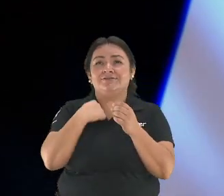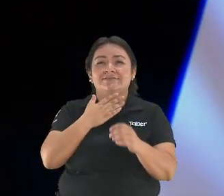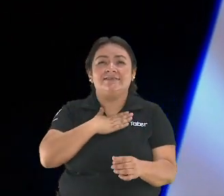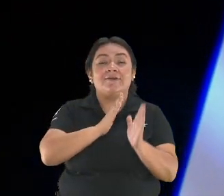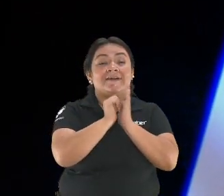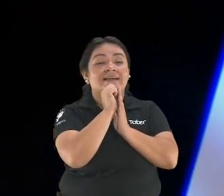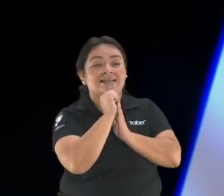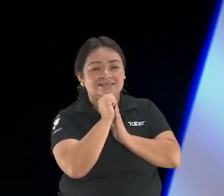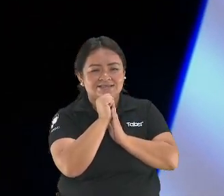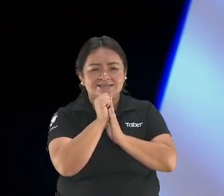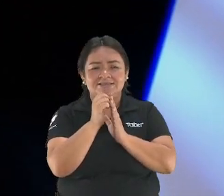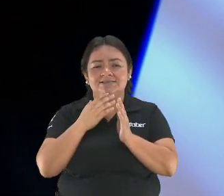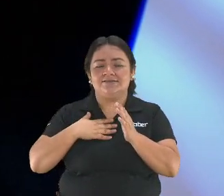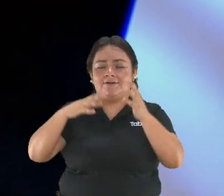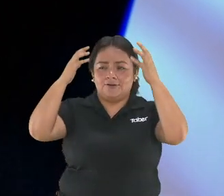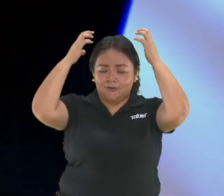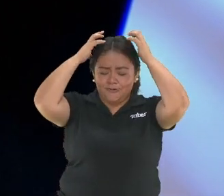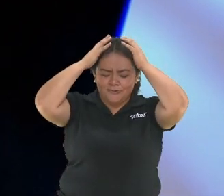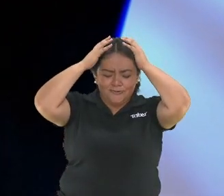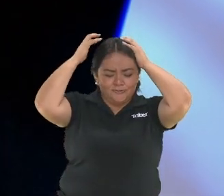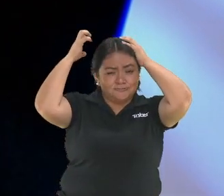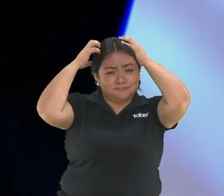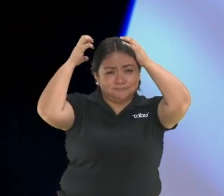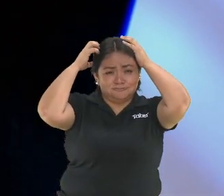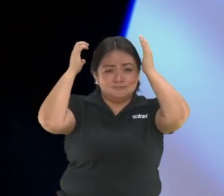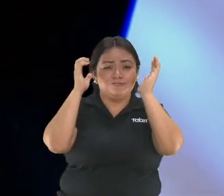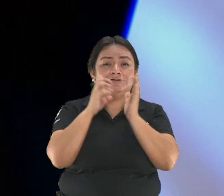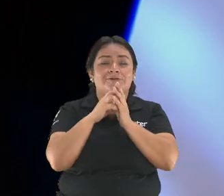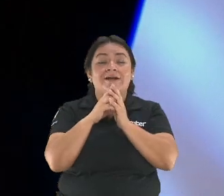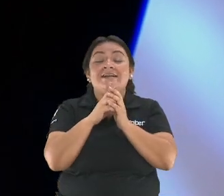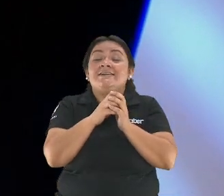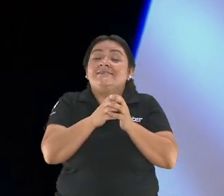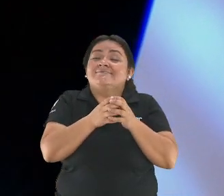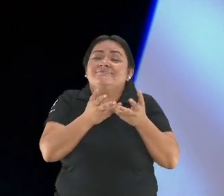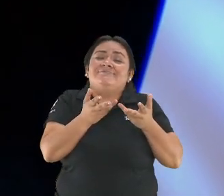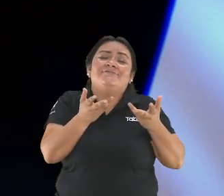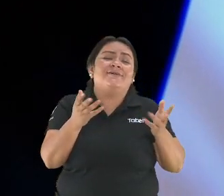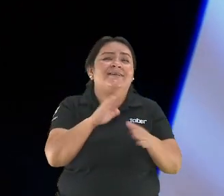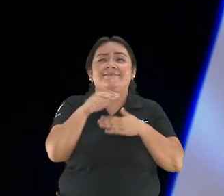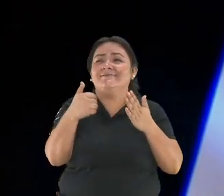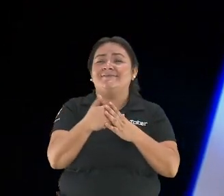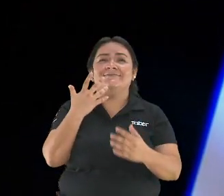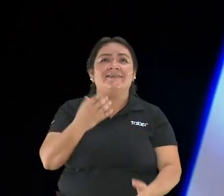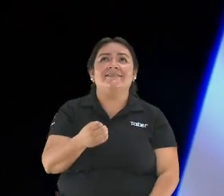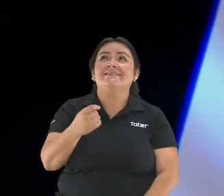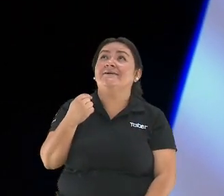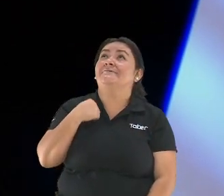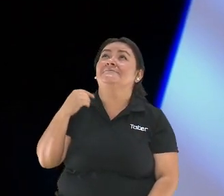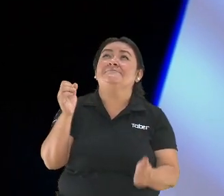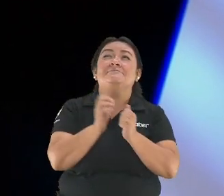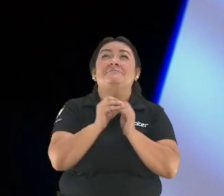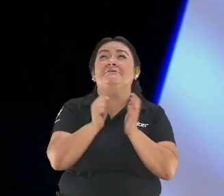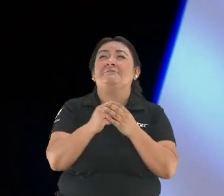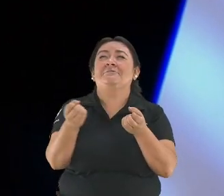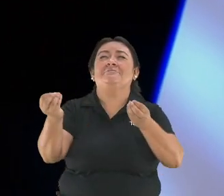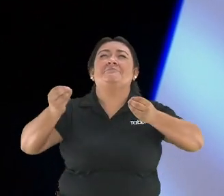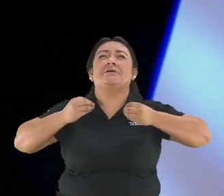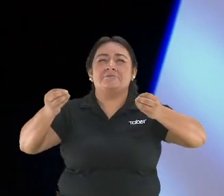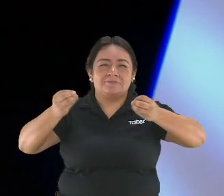cáncer tengo un tumor en la cabeza mi hijo tiene este problema pastor porque todos los días me llueve tanto